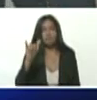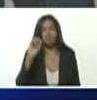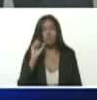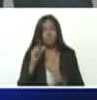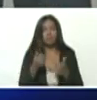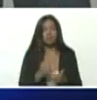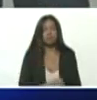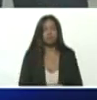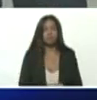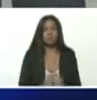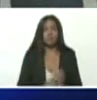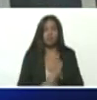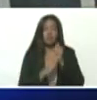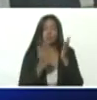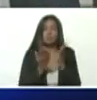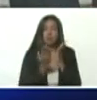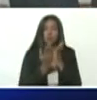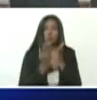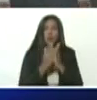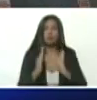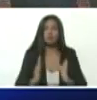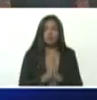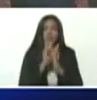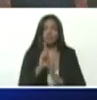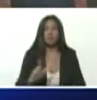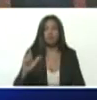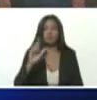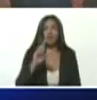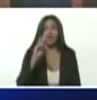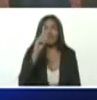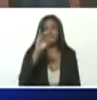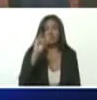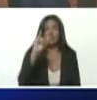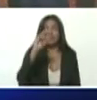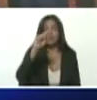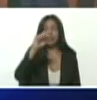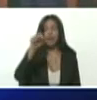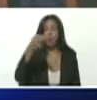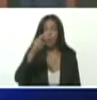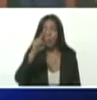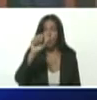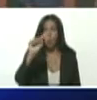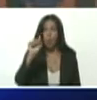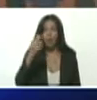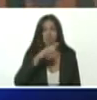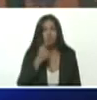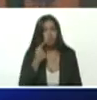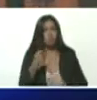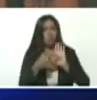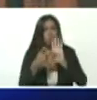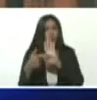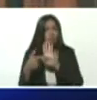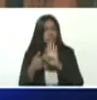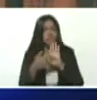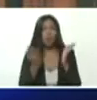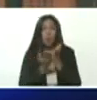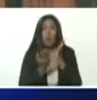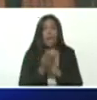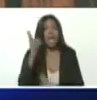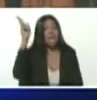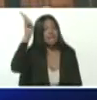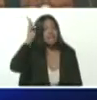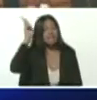el director de la Escuela Santa Lucía de Inaguay. Yo quiero que le mostremos esta escuela indígena, hermosa